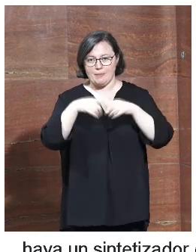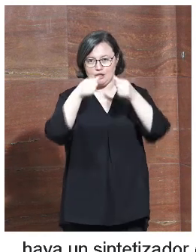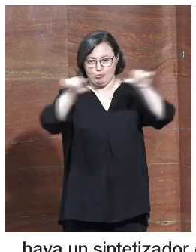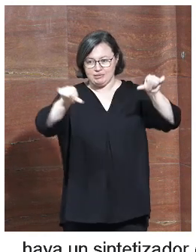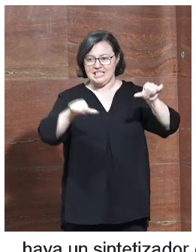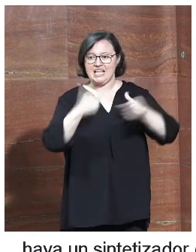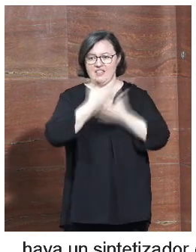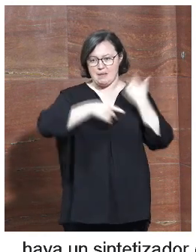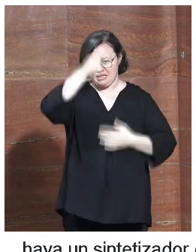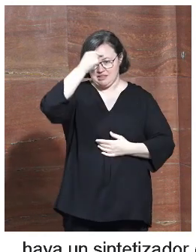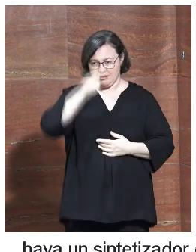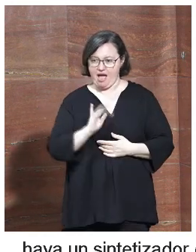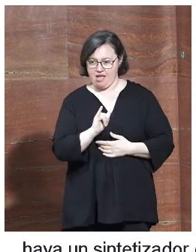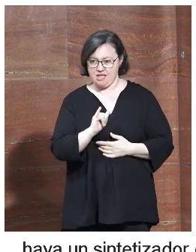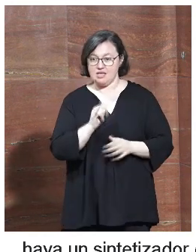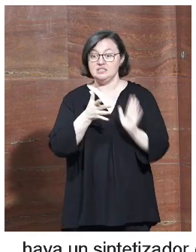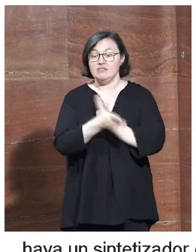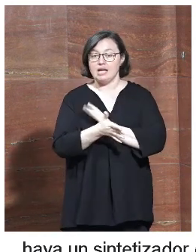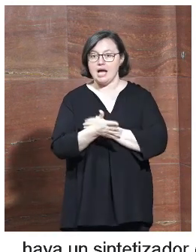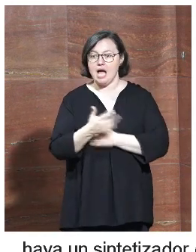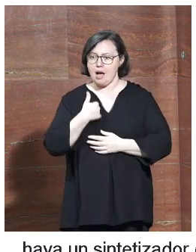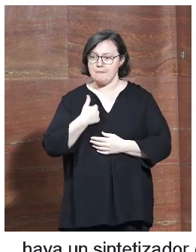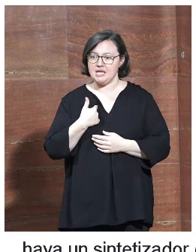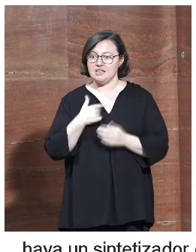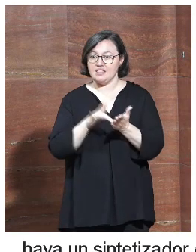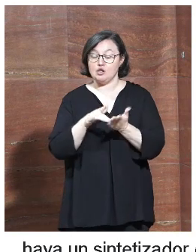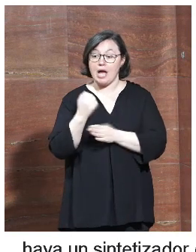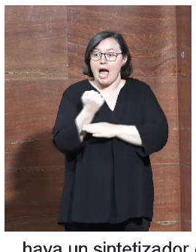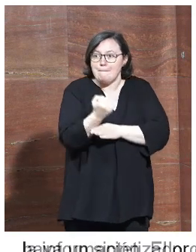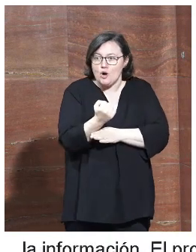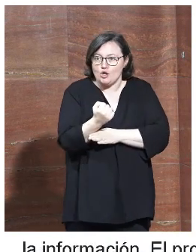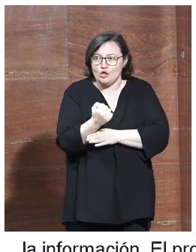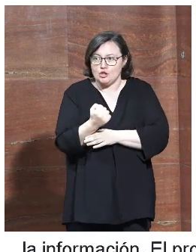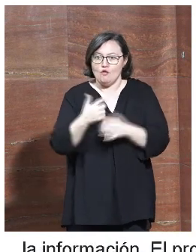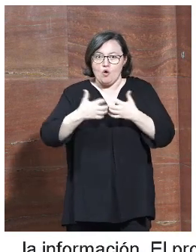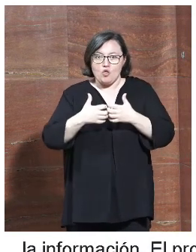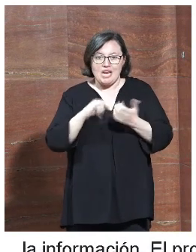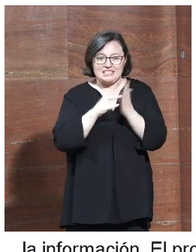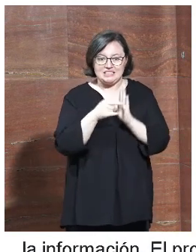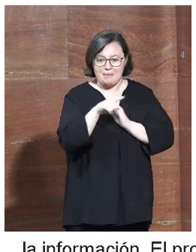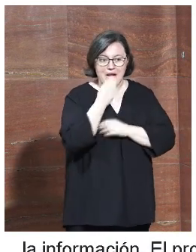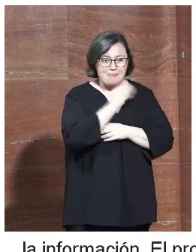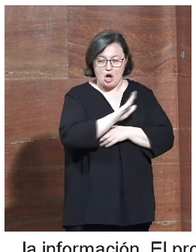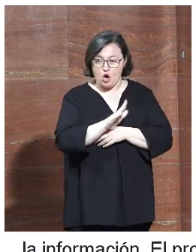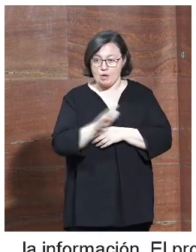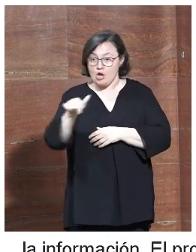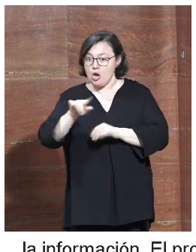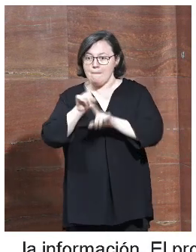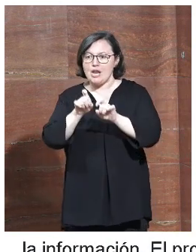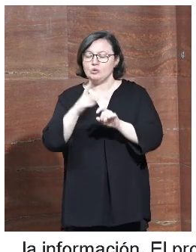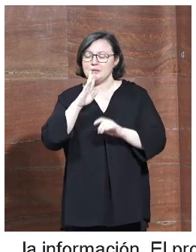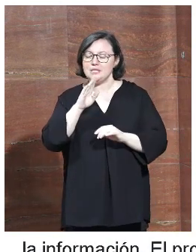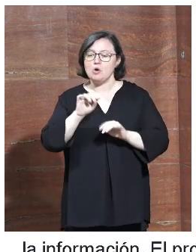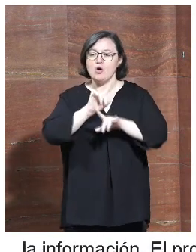donde, pues porque a nivel funcional no se ha podido desarrollar mejor sistema, tienen preguntas cerradas sí